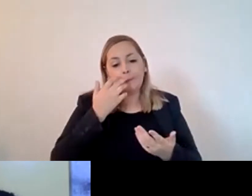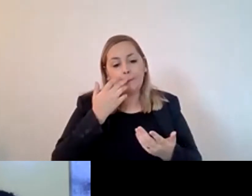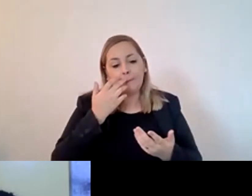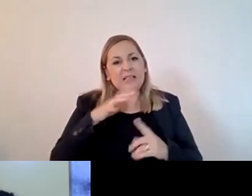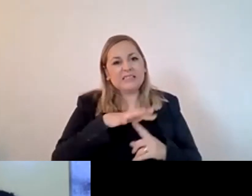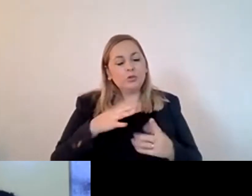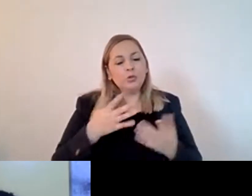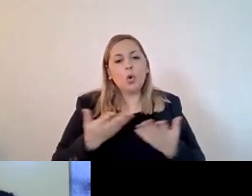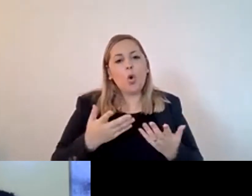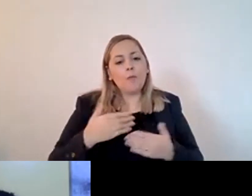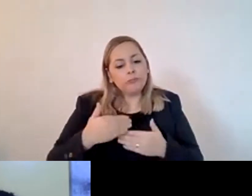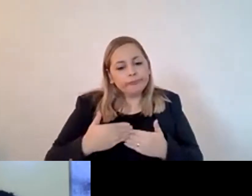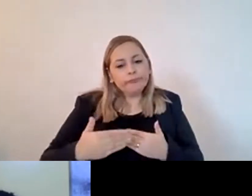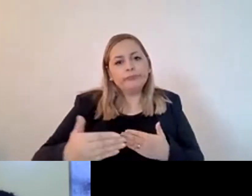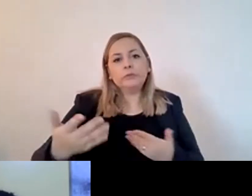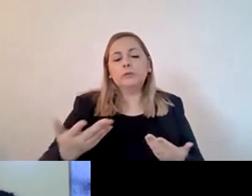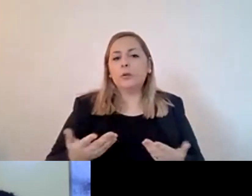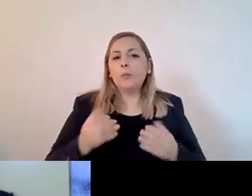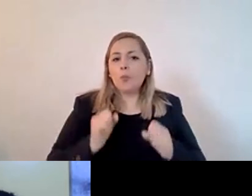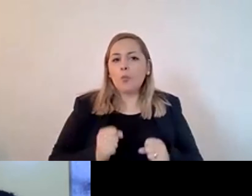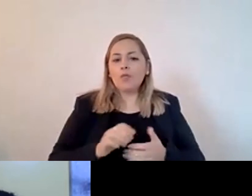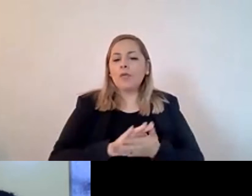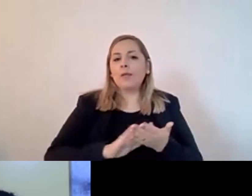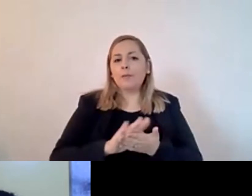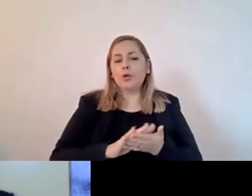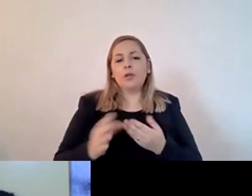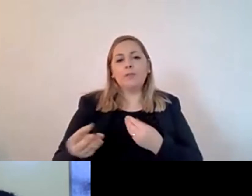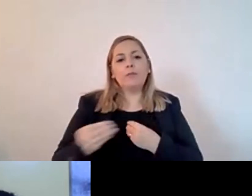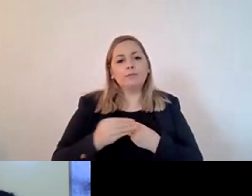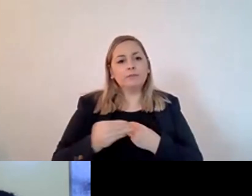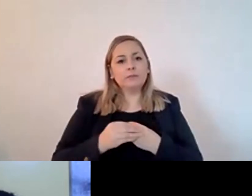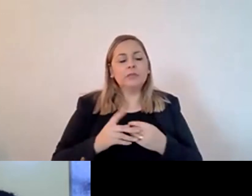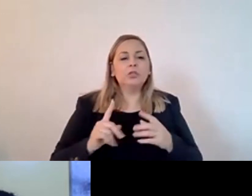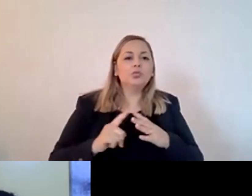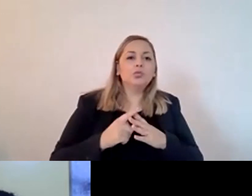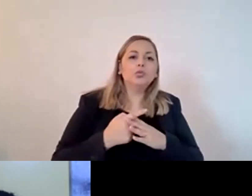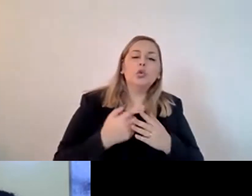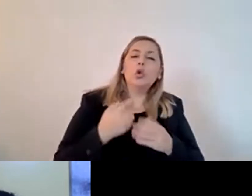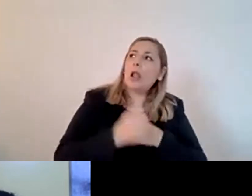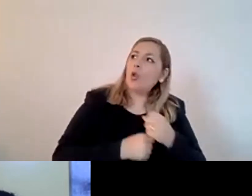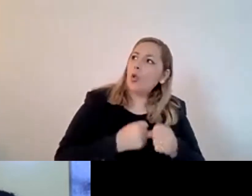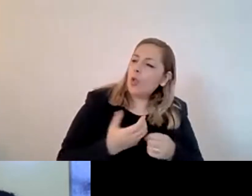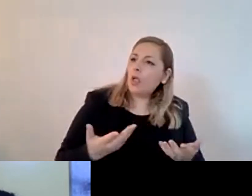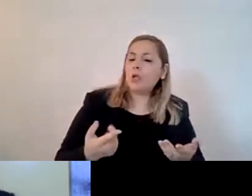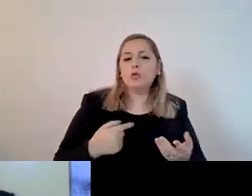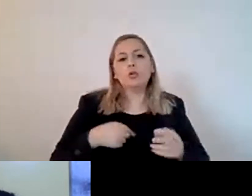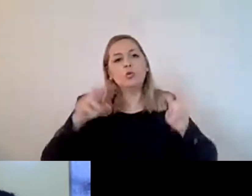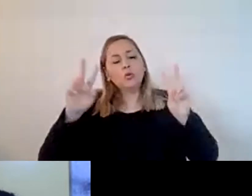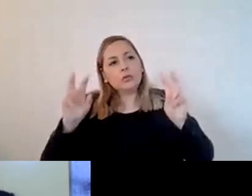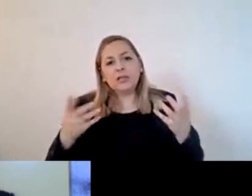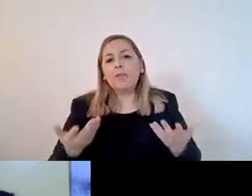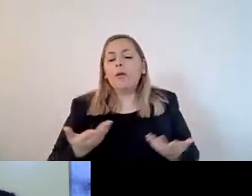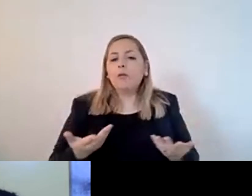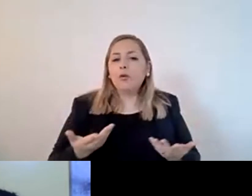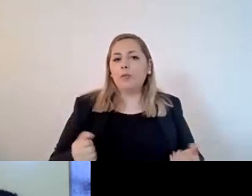cómo ha transcurrido. Puede ser que las ideaciones hayan surgido a qué edad, con motivo de qué